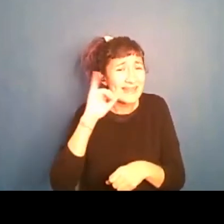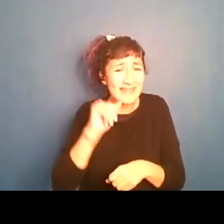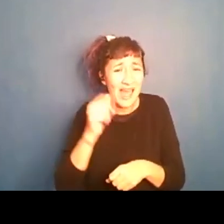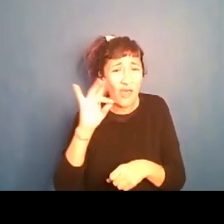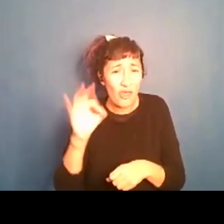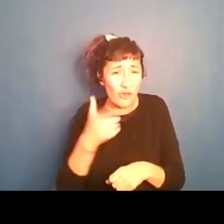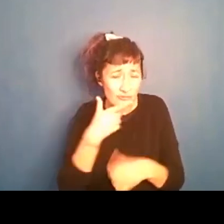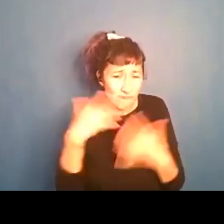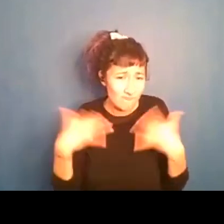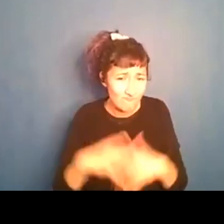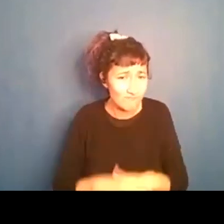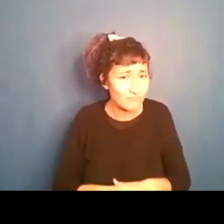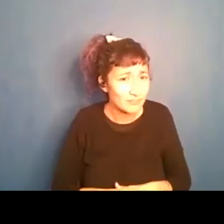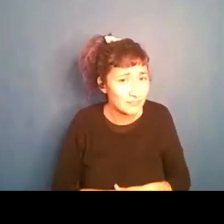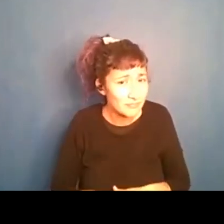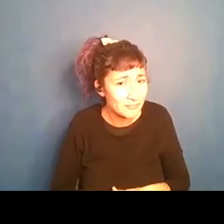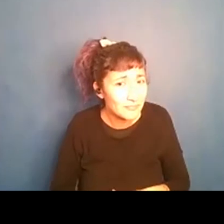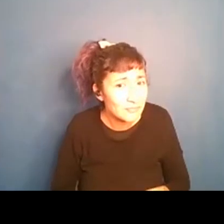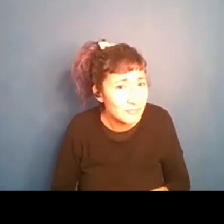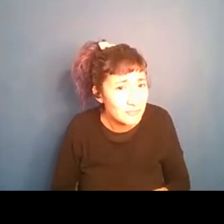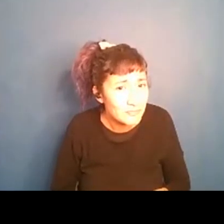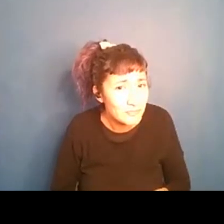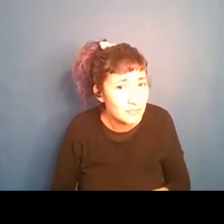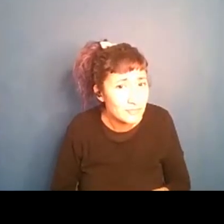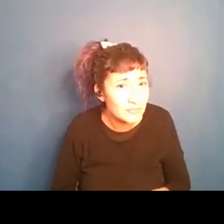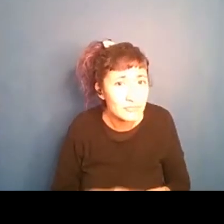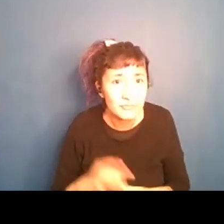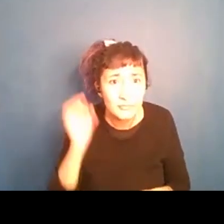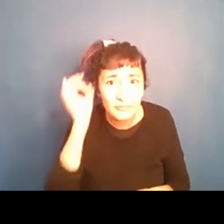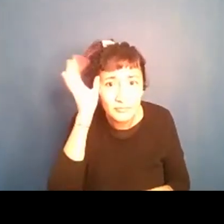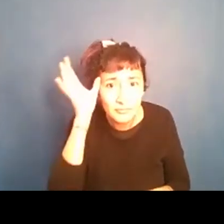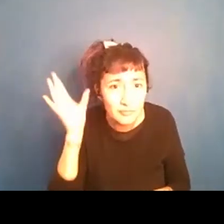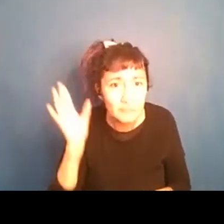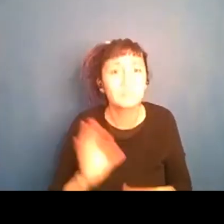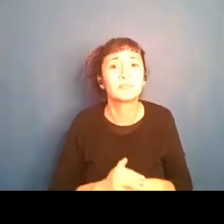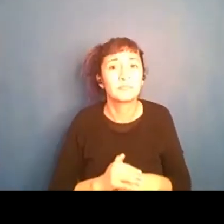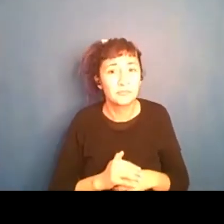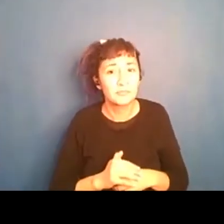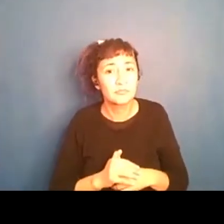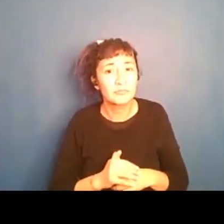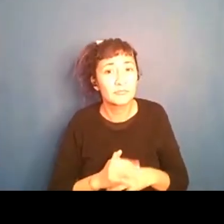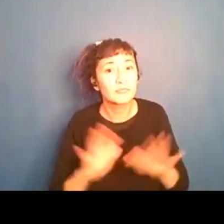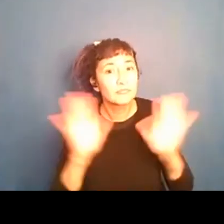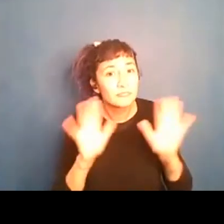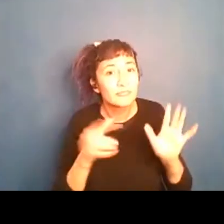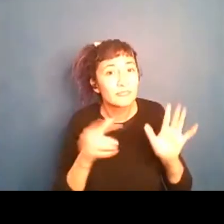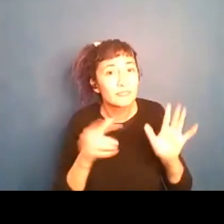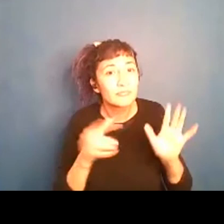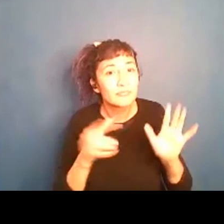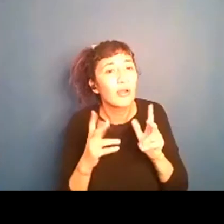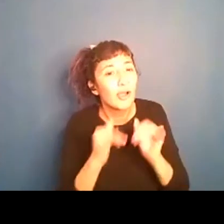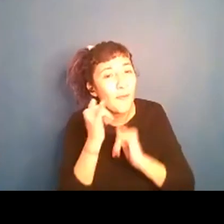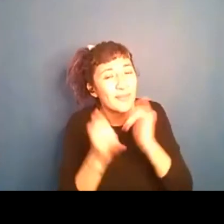Discúlpame. sí, quería preguntar algo sobre esto que están comentando de la accesibilidad.